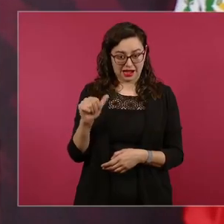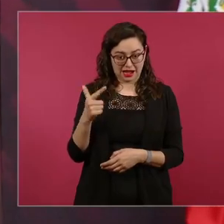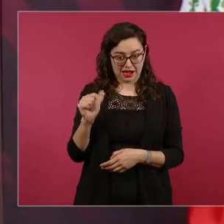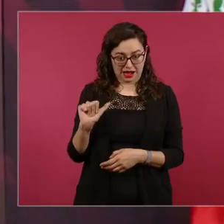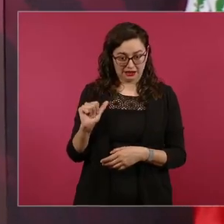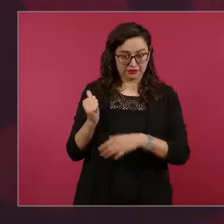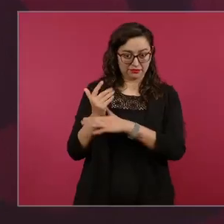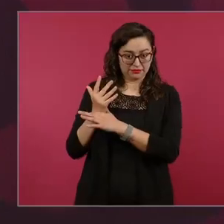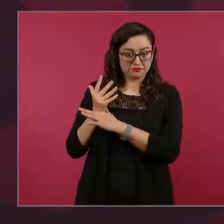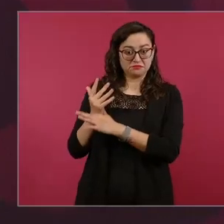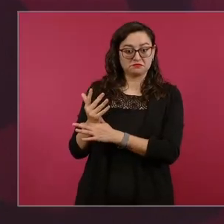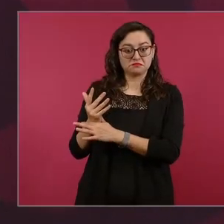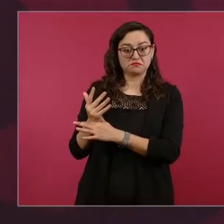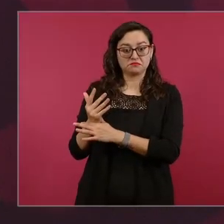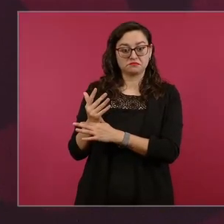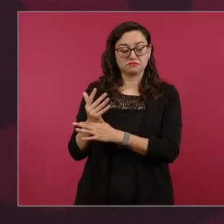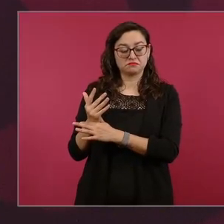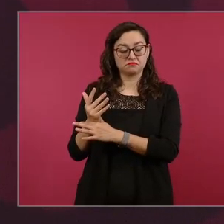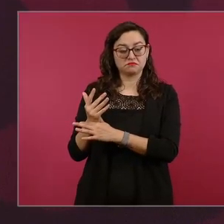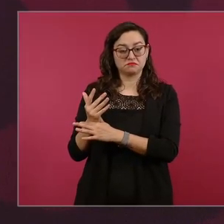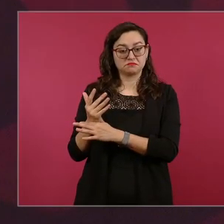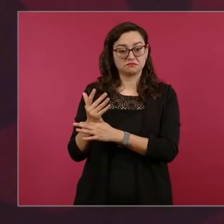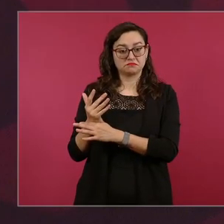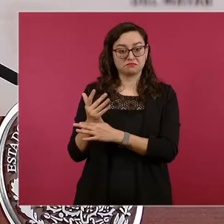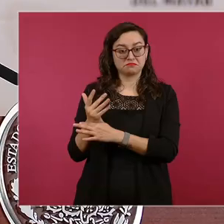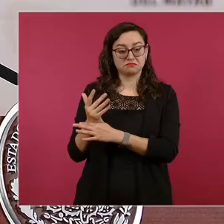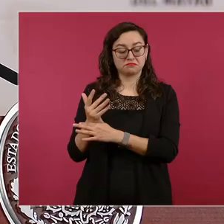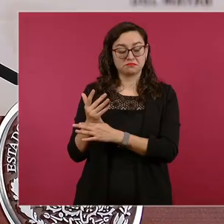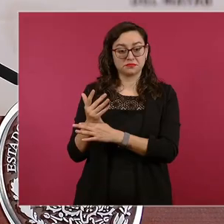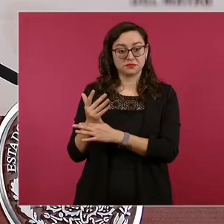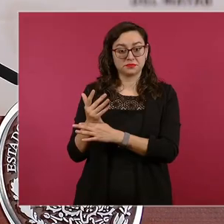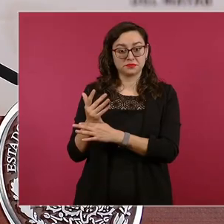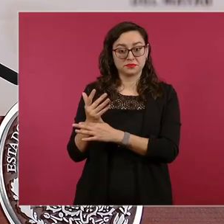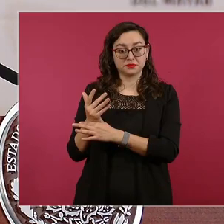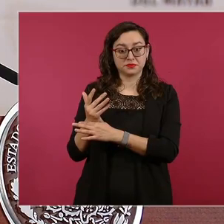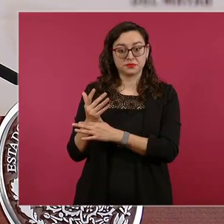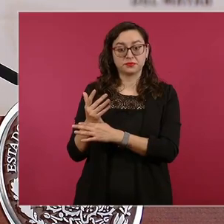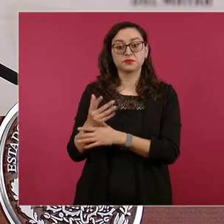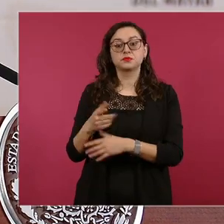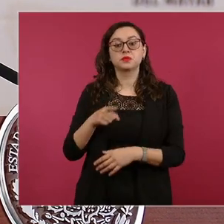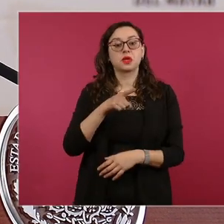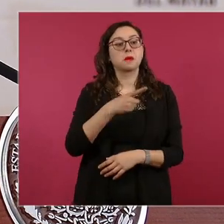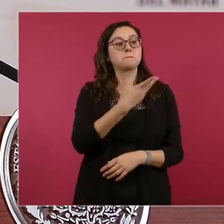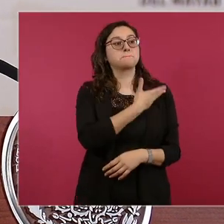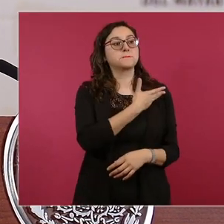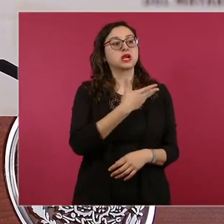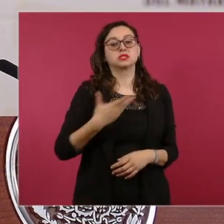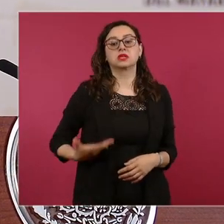somos soldados del presidente.